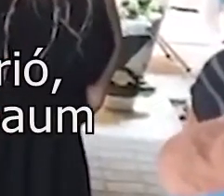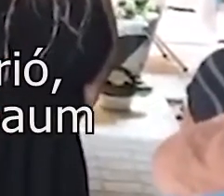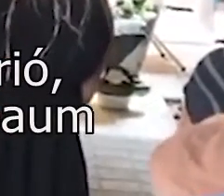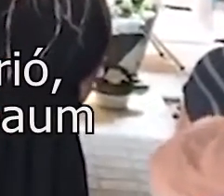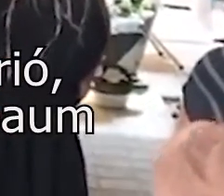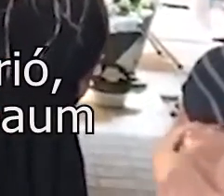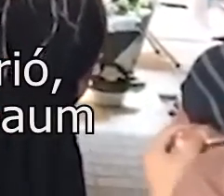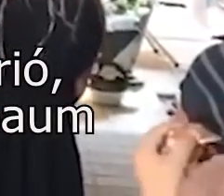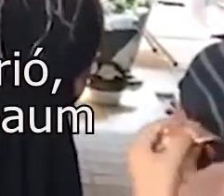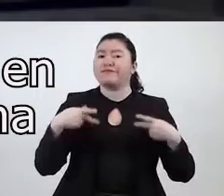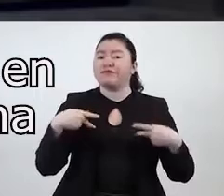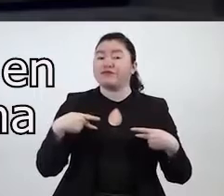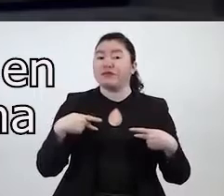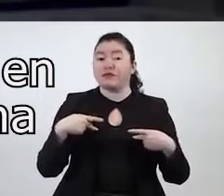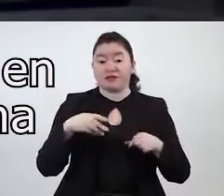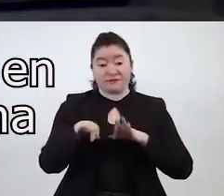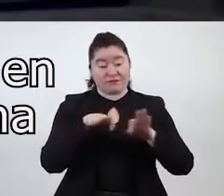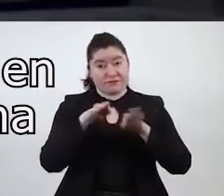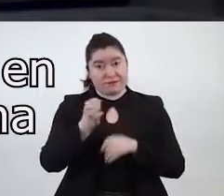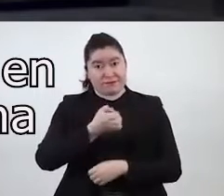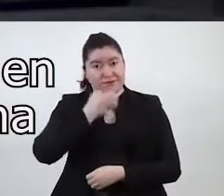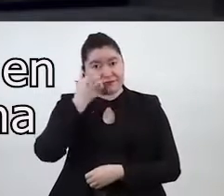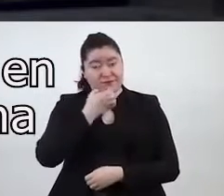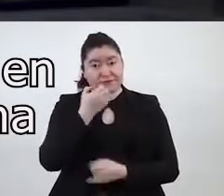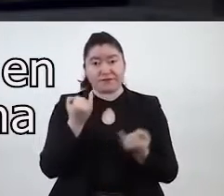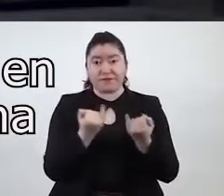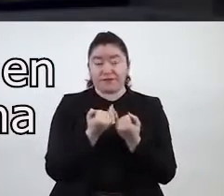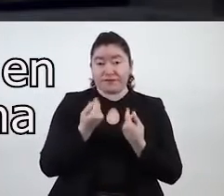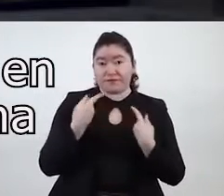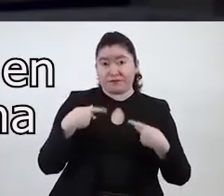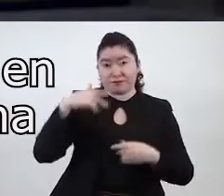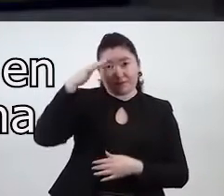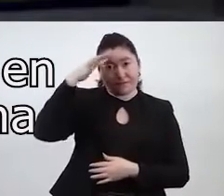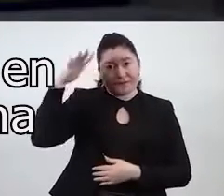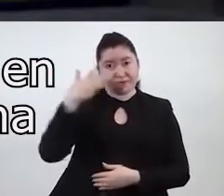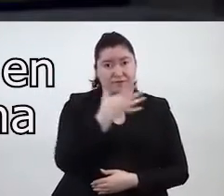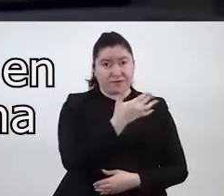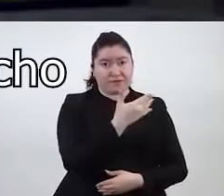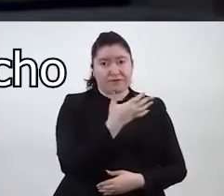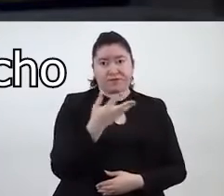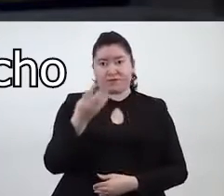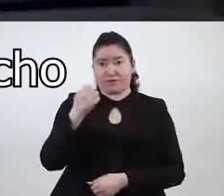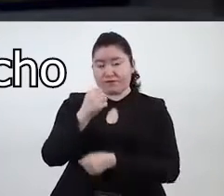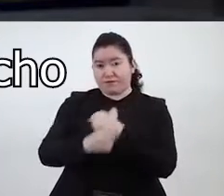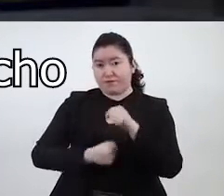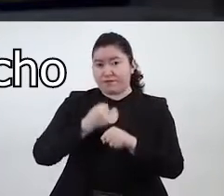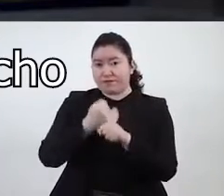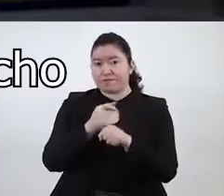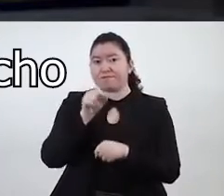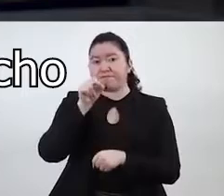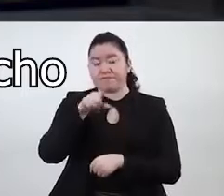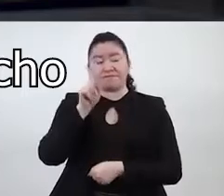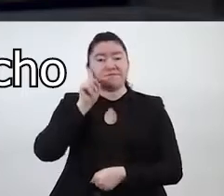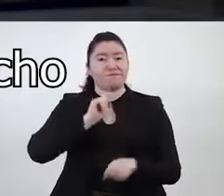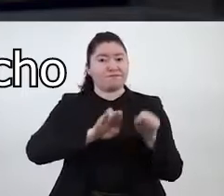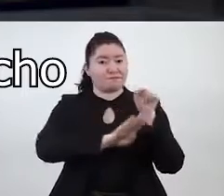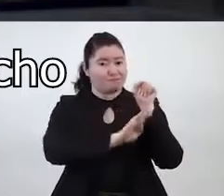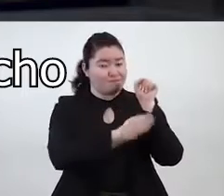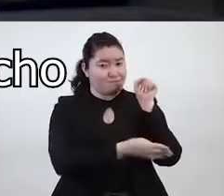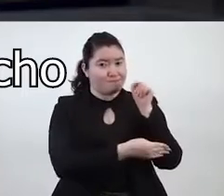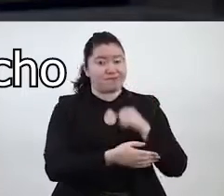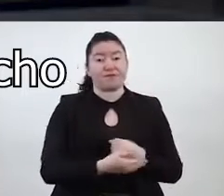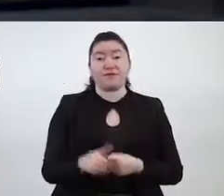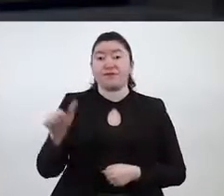La jefa de gobierno, Claudia Sheinbaum, dijo que no entrará en debate ni en contradicción con ninguna víctima o familiar y que están en su derecho